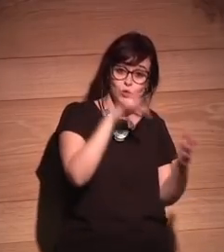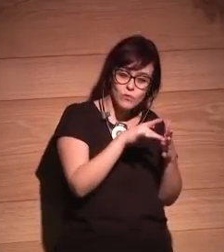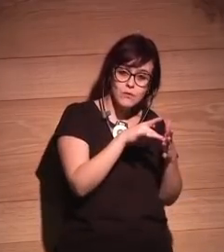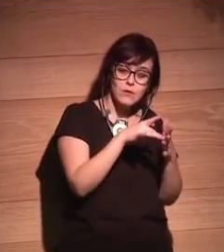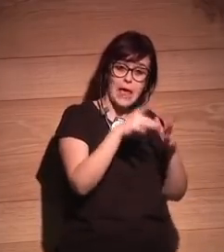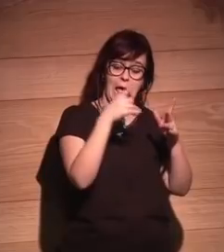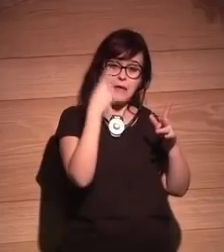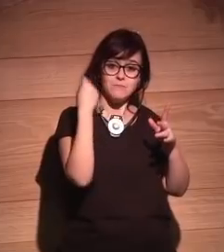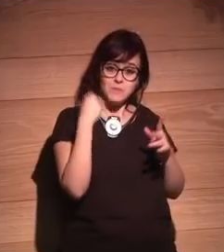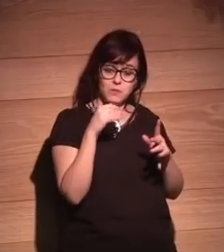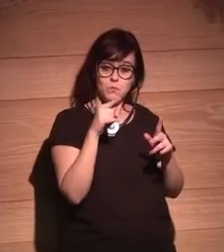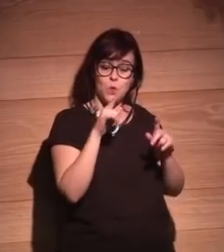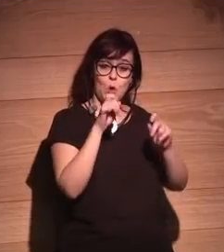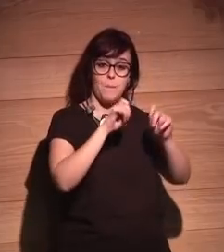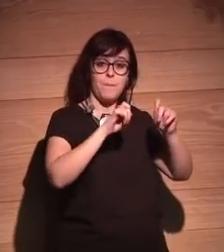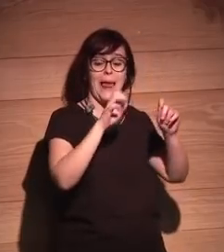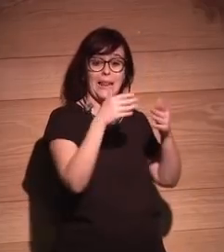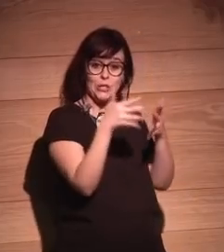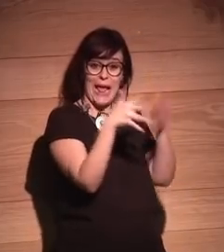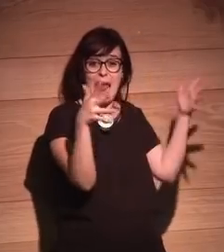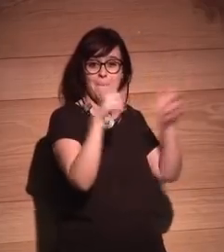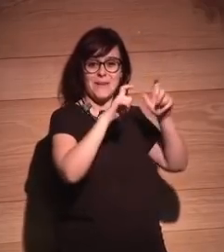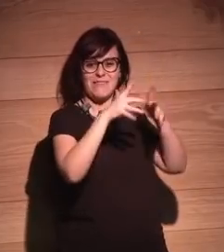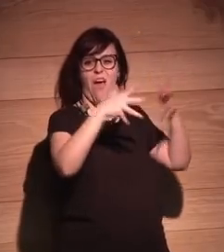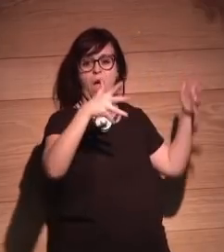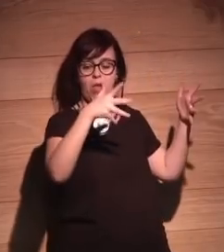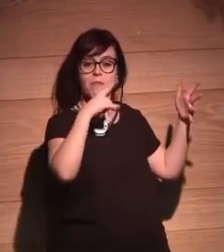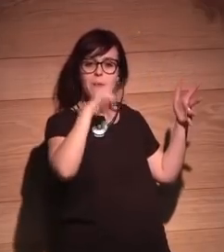tenemos muchos pequeños medios.